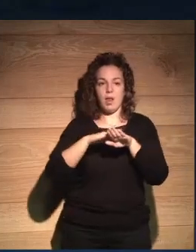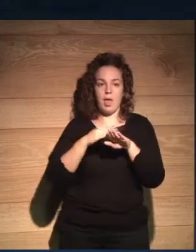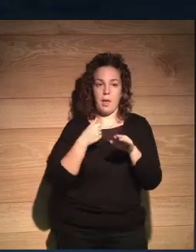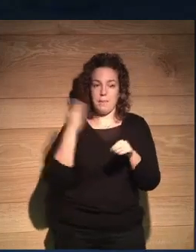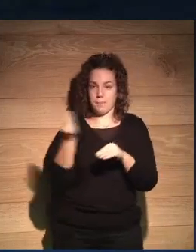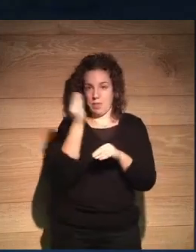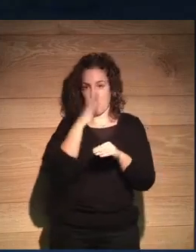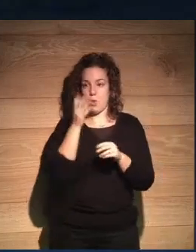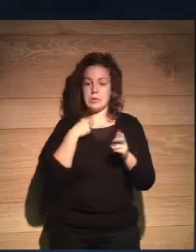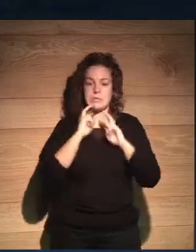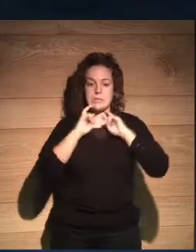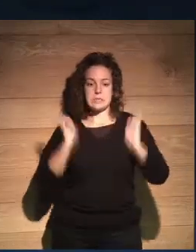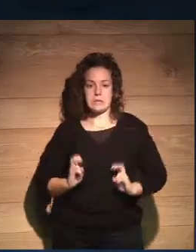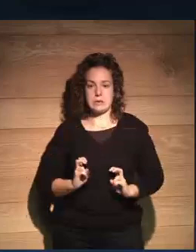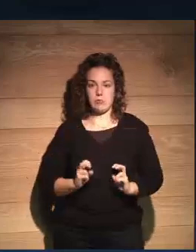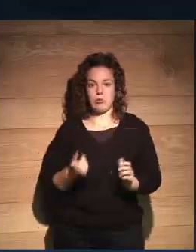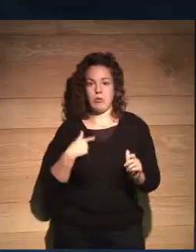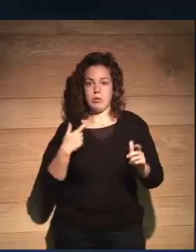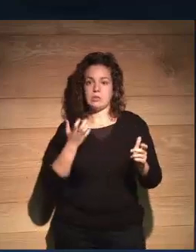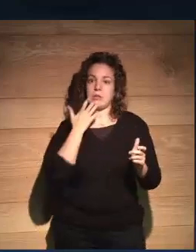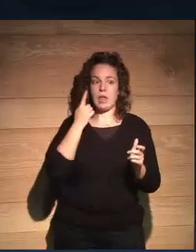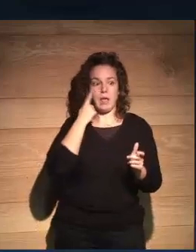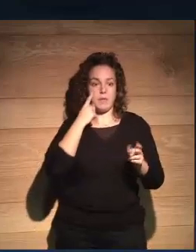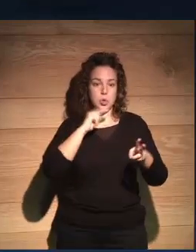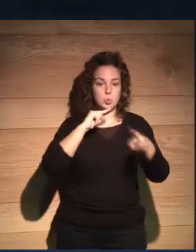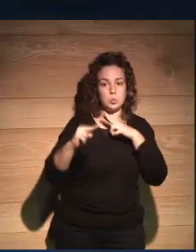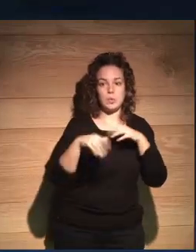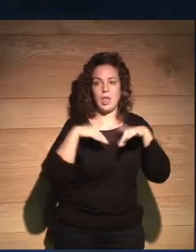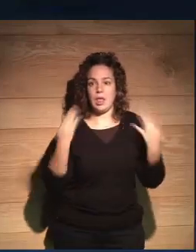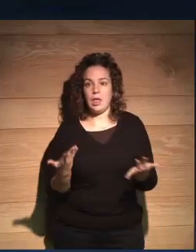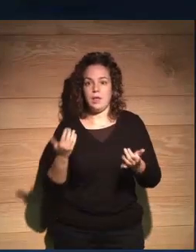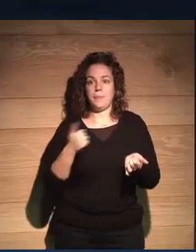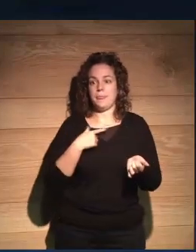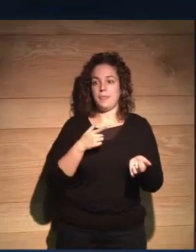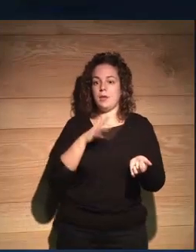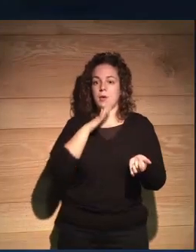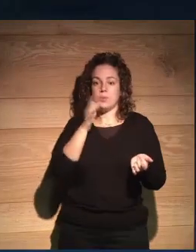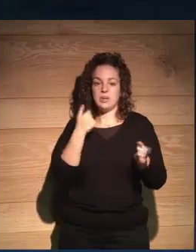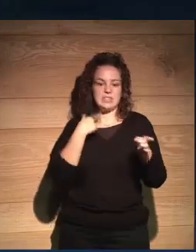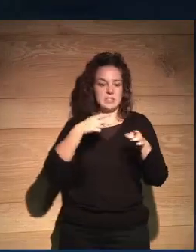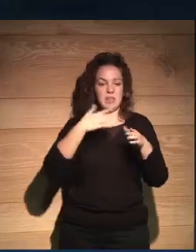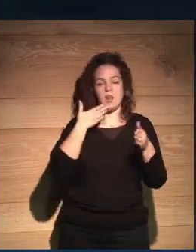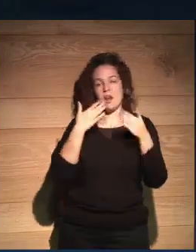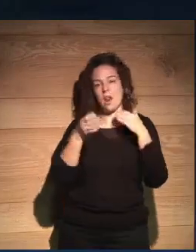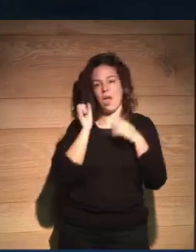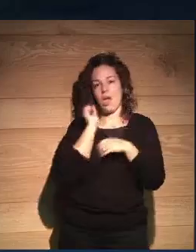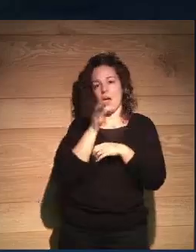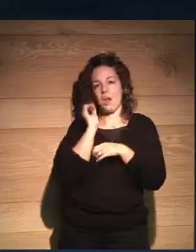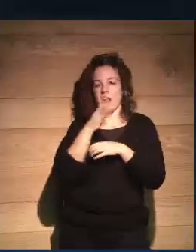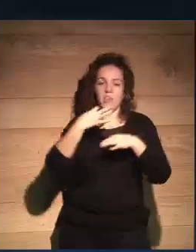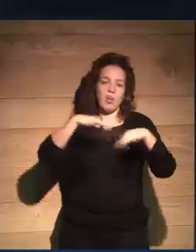mejor, porque te tiene como en tensión. A mí cuando lo tiene en tensión todo el rato, a ver qué te contesta este, a ver qué te contesta tú, no es la típica narrativa.